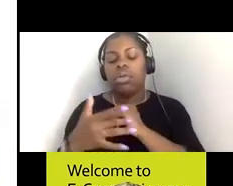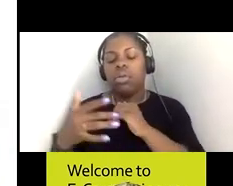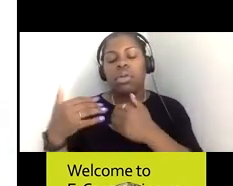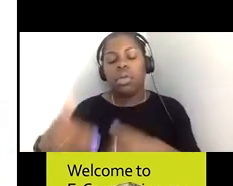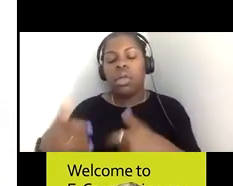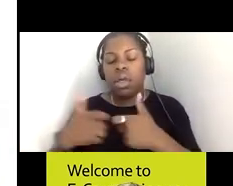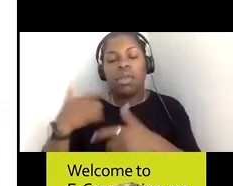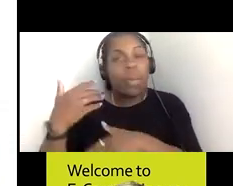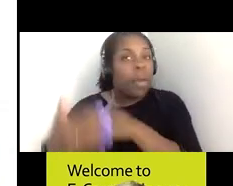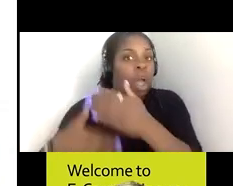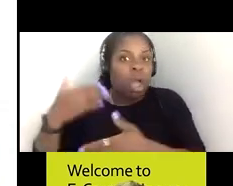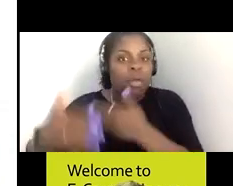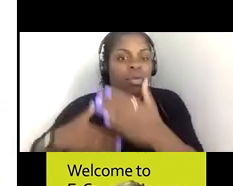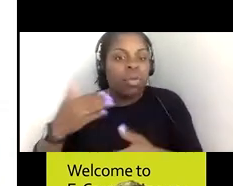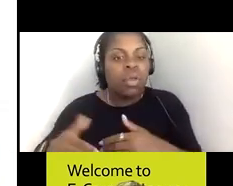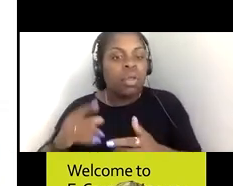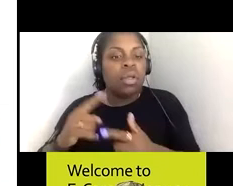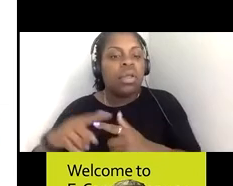de